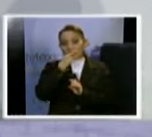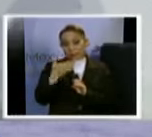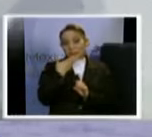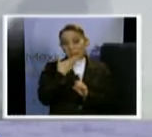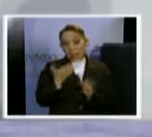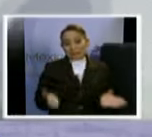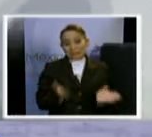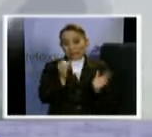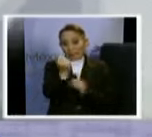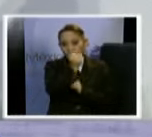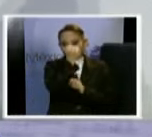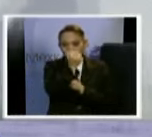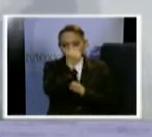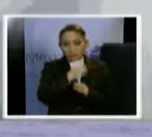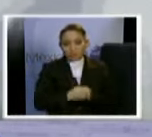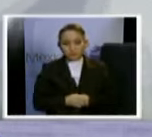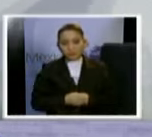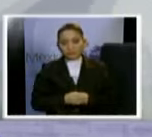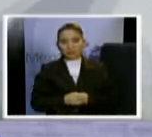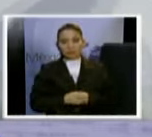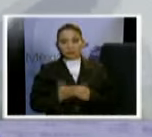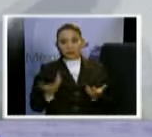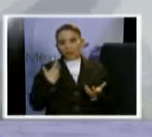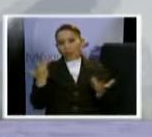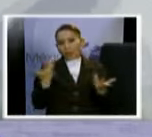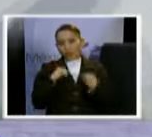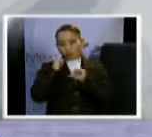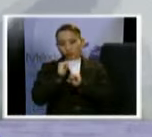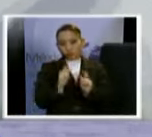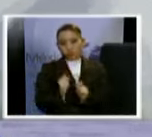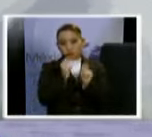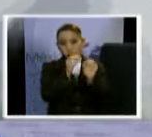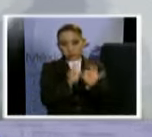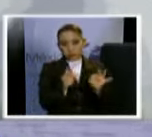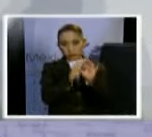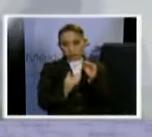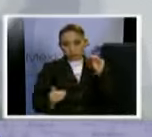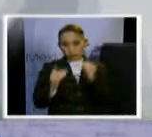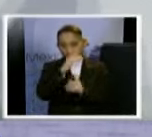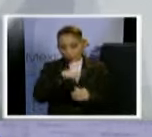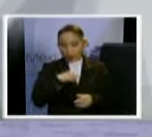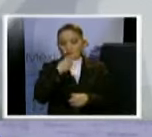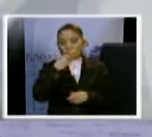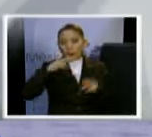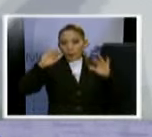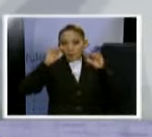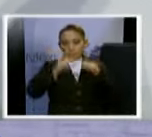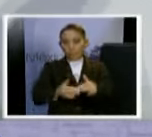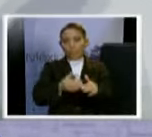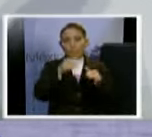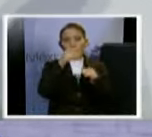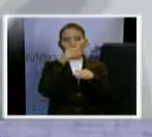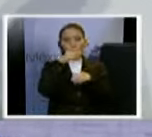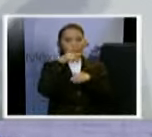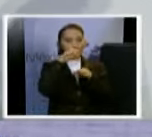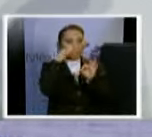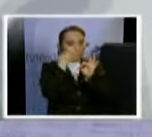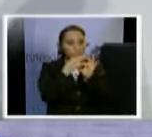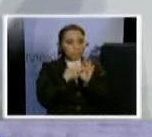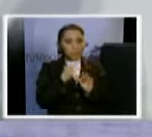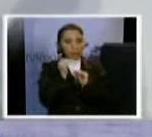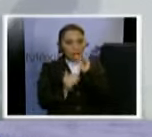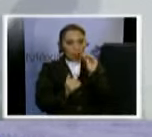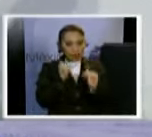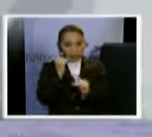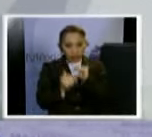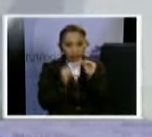muy buena suerte en lograr este cargo muy importante. Me voy a referir puntualmente a